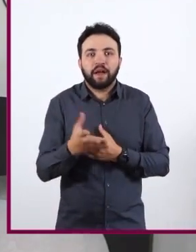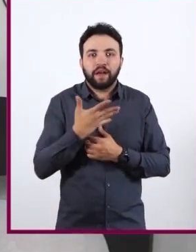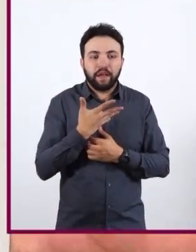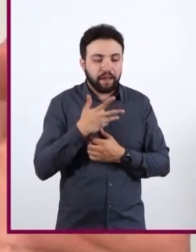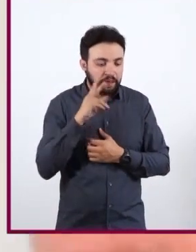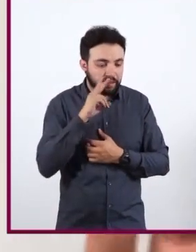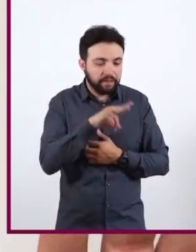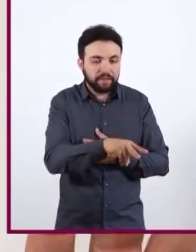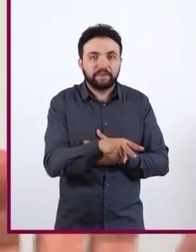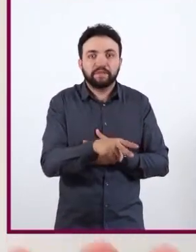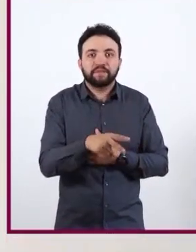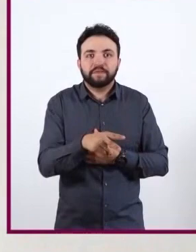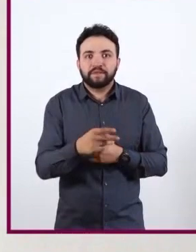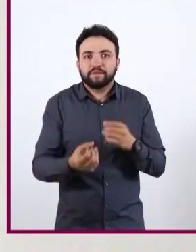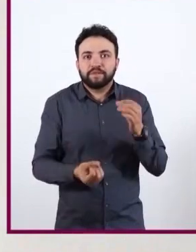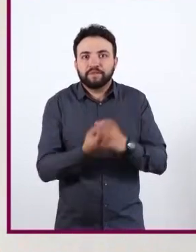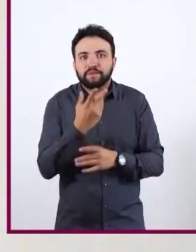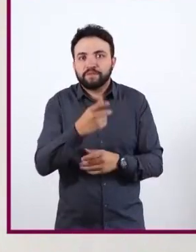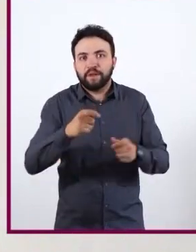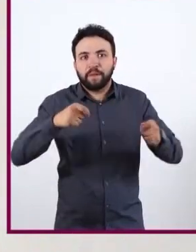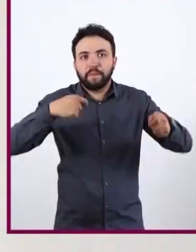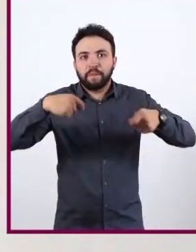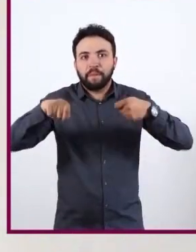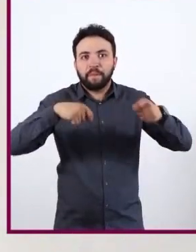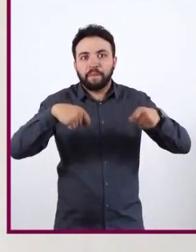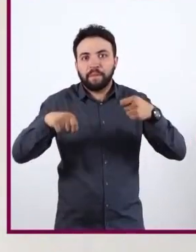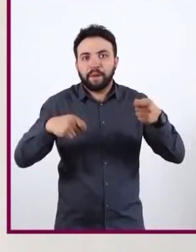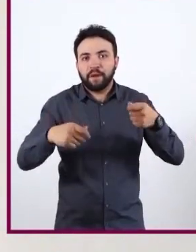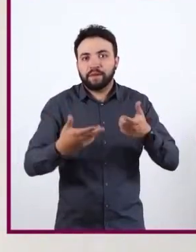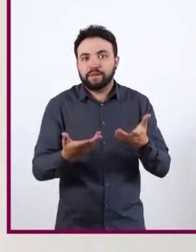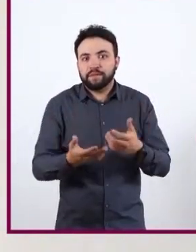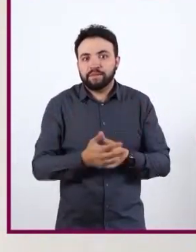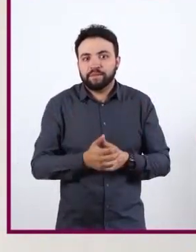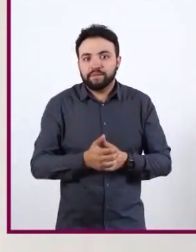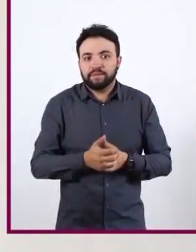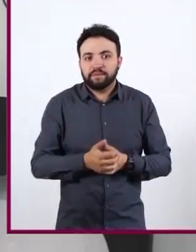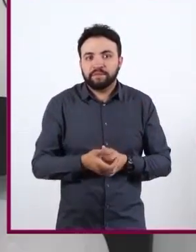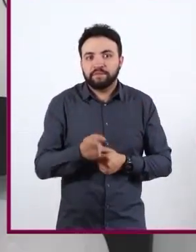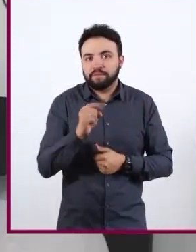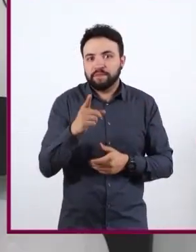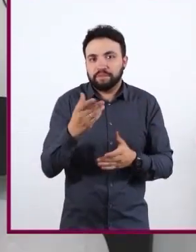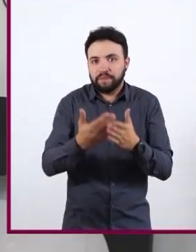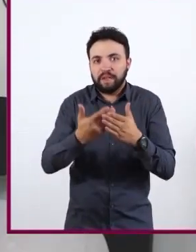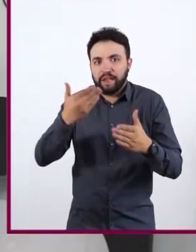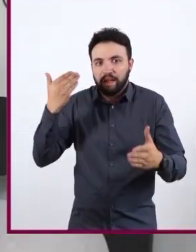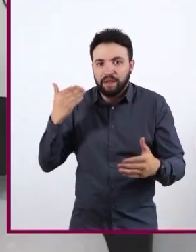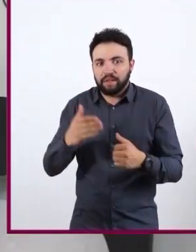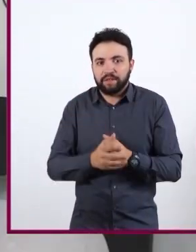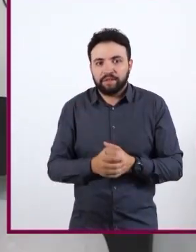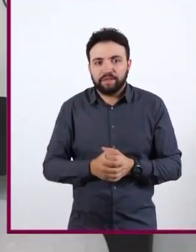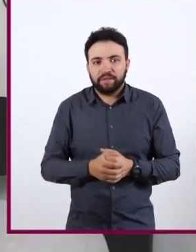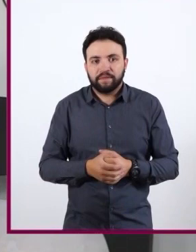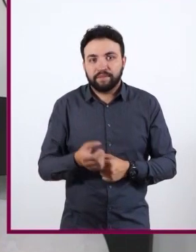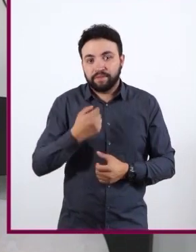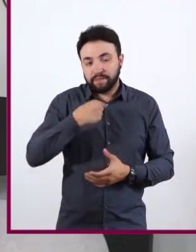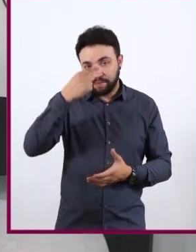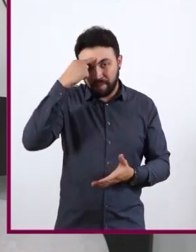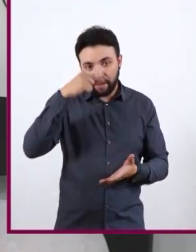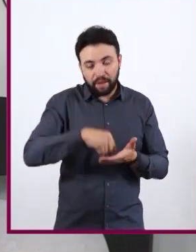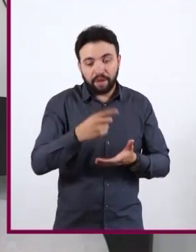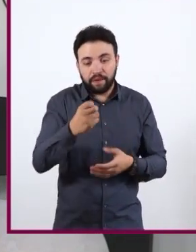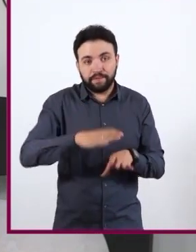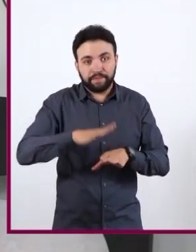claro, plasmado eso en los suelos, lo que fuimos, ¿no? Y ahí creo que esa es la parte